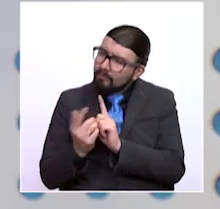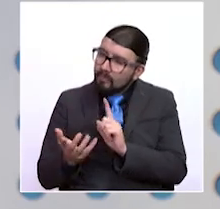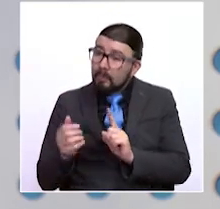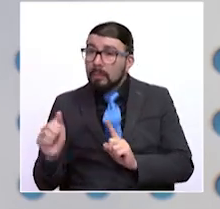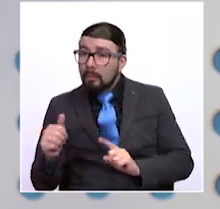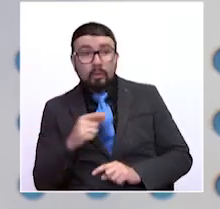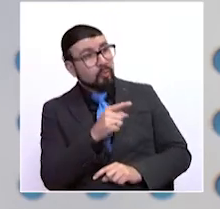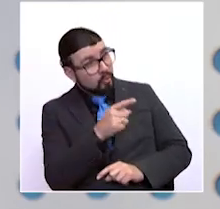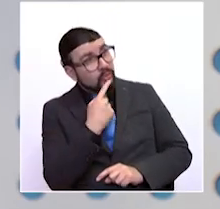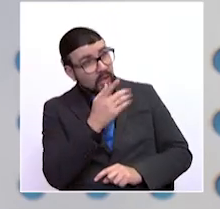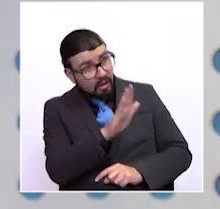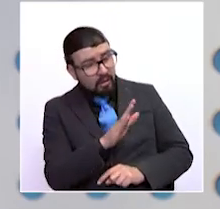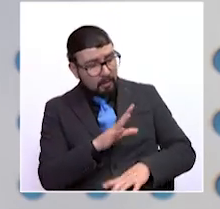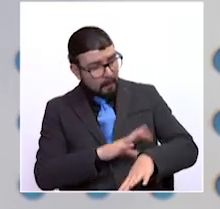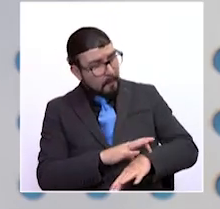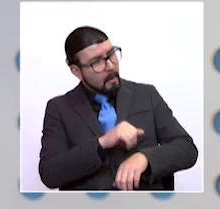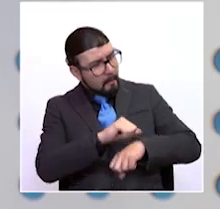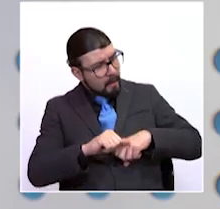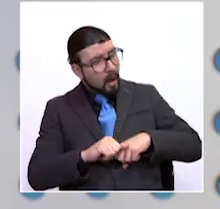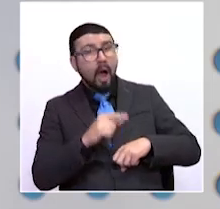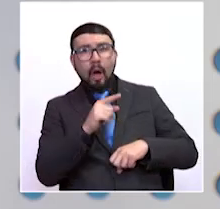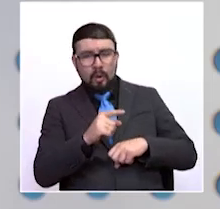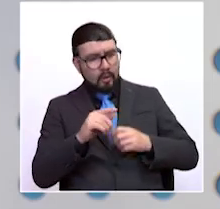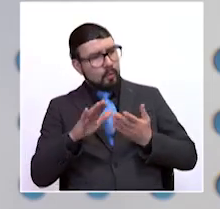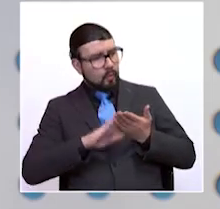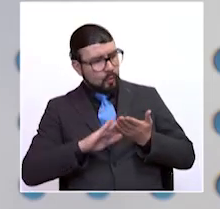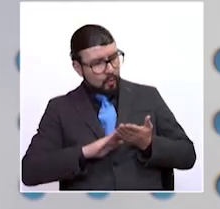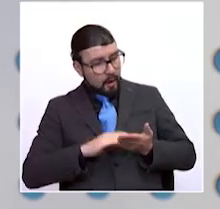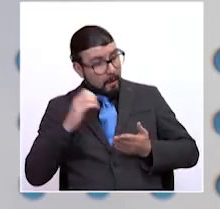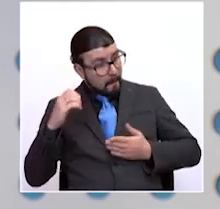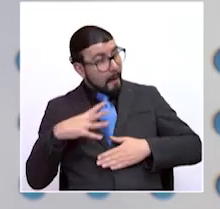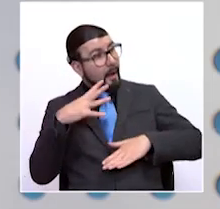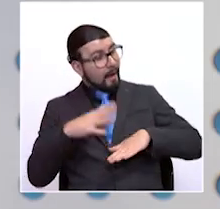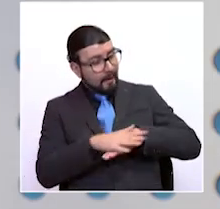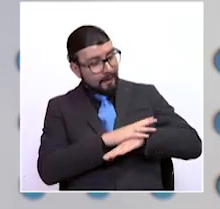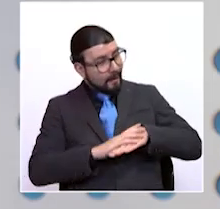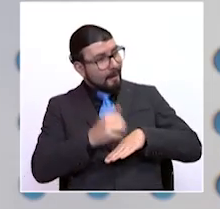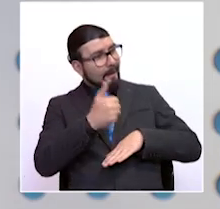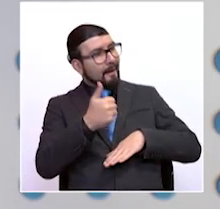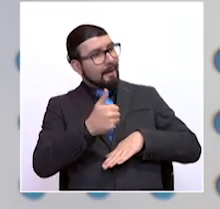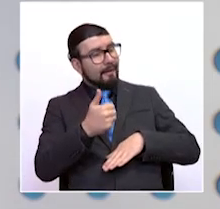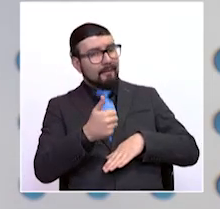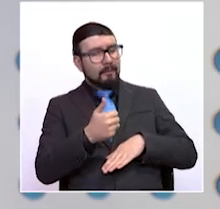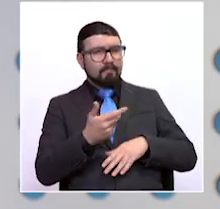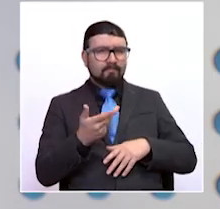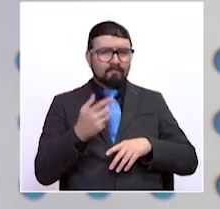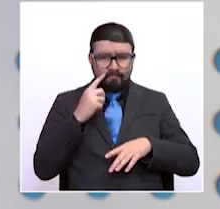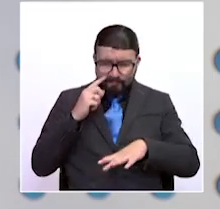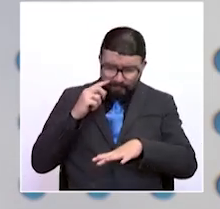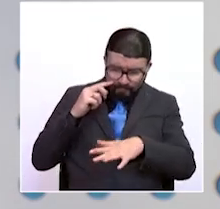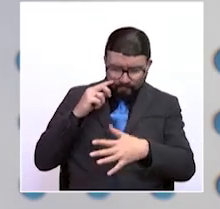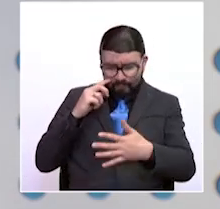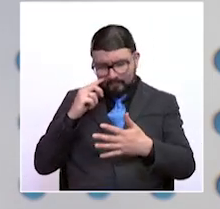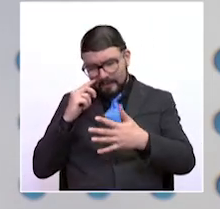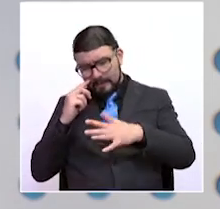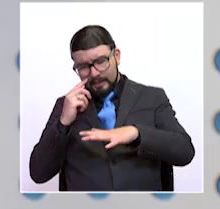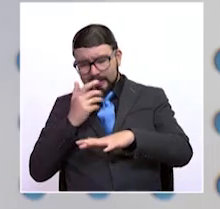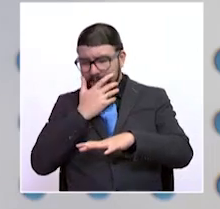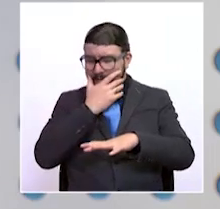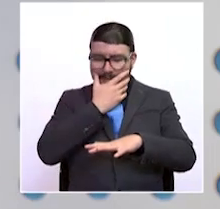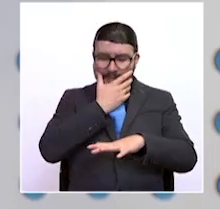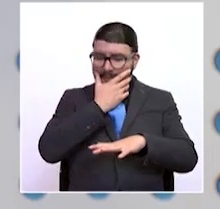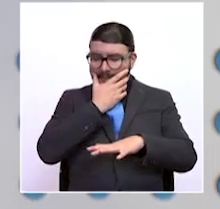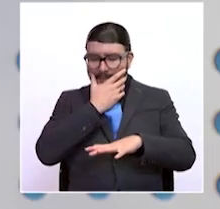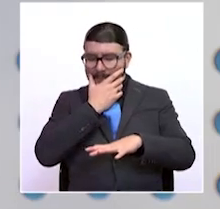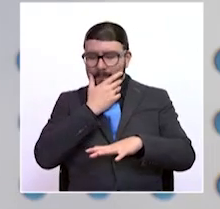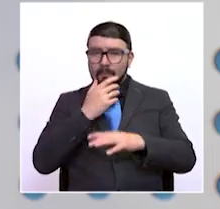es la cirujana plástica, usted es que me va a curar. Y uno ve la gravedad de las secuelas de la quemadura, que fue